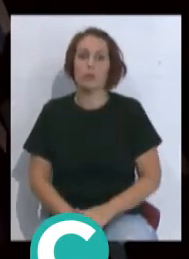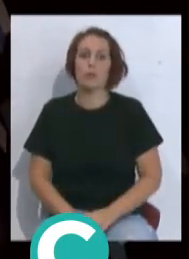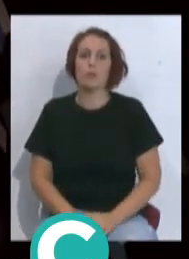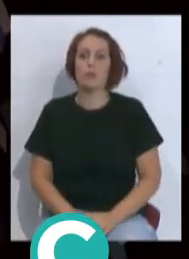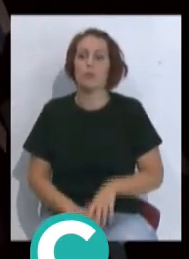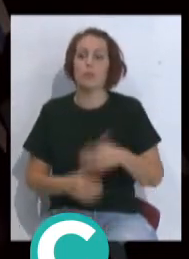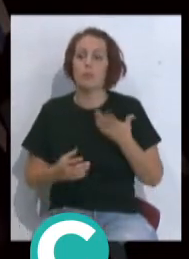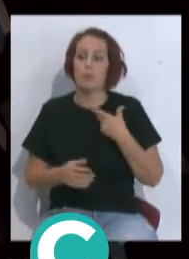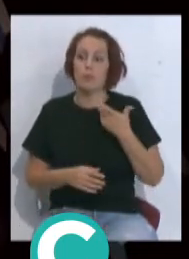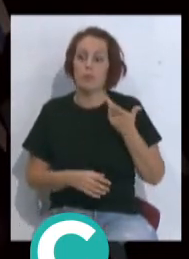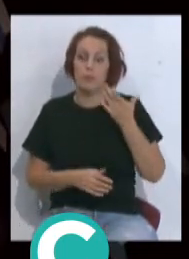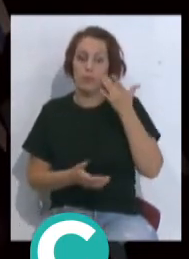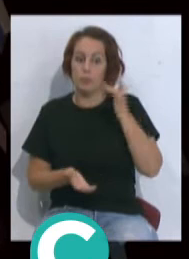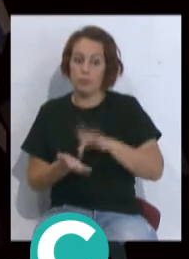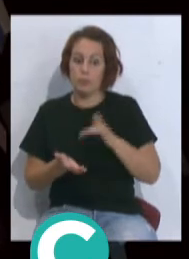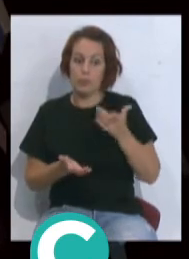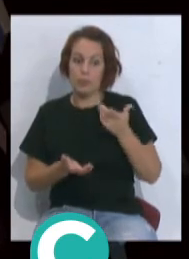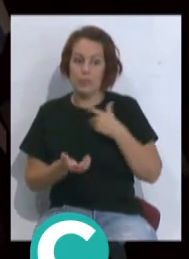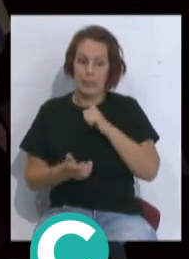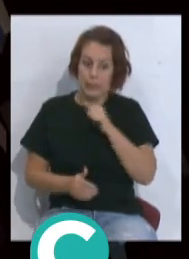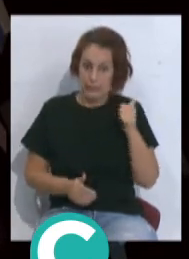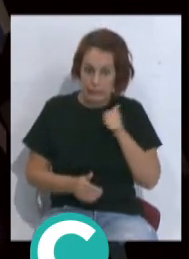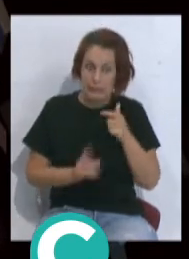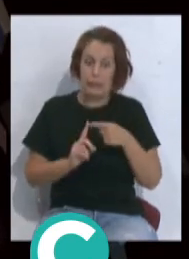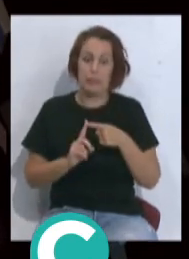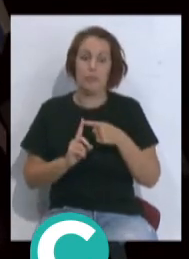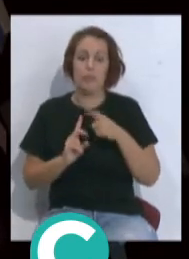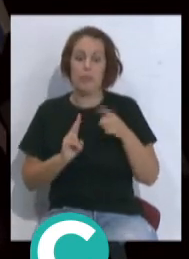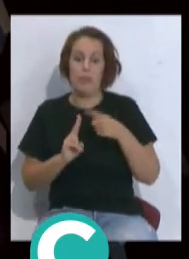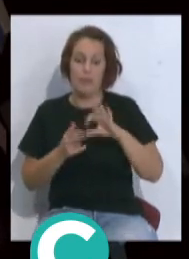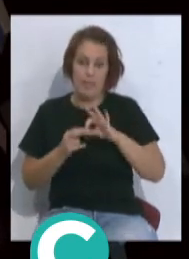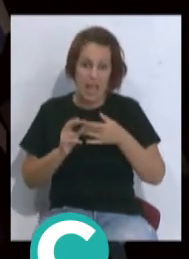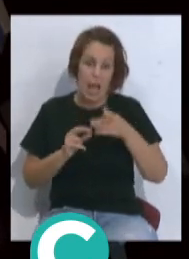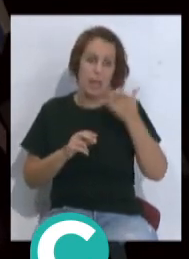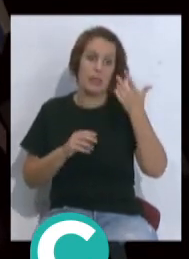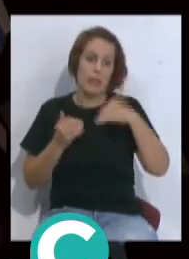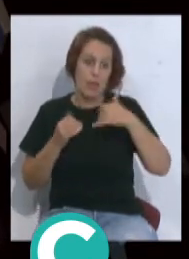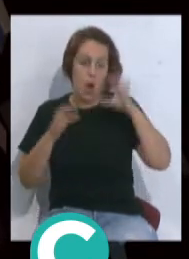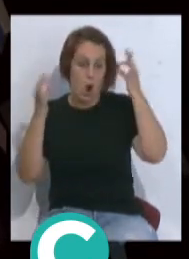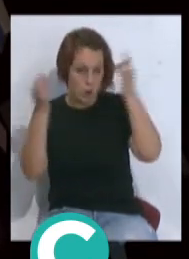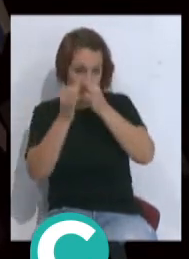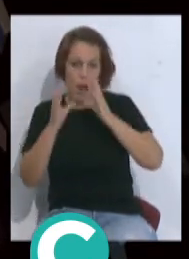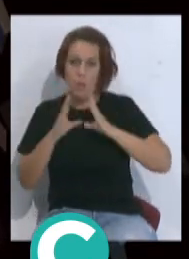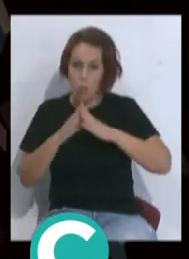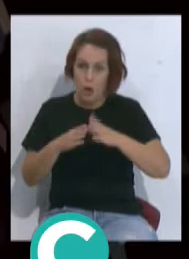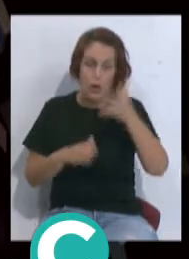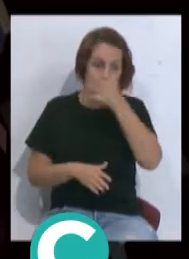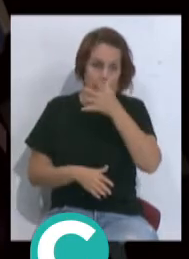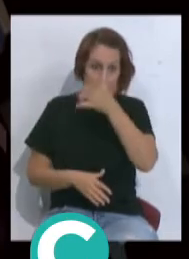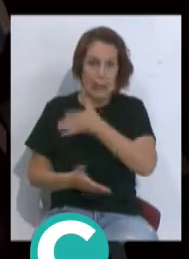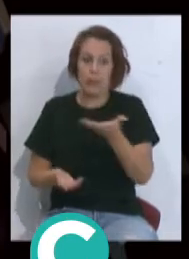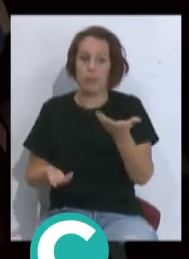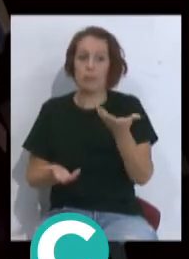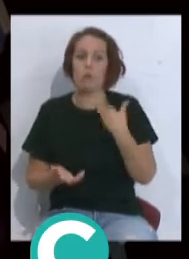Entonces, bueno, y viniendo de una fecha que son Semana Santa, que son feria de Sevilla, de Córdoba, del puerto de Jerez,